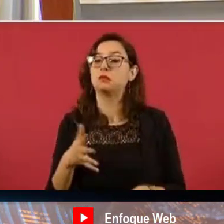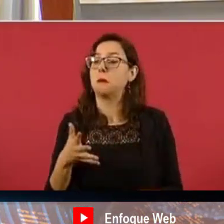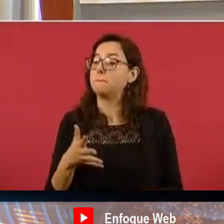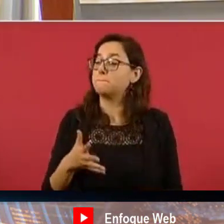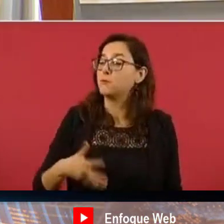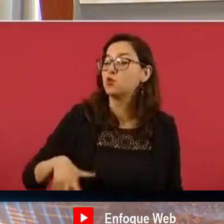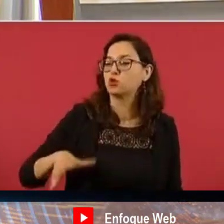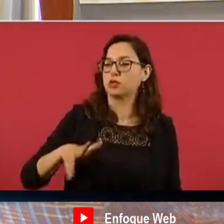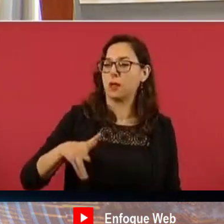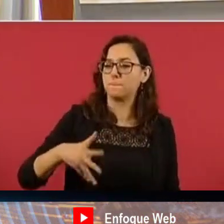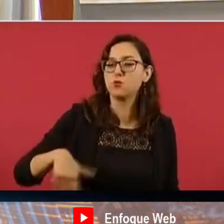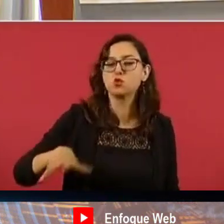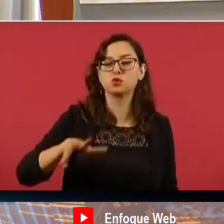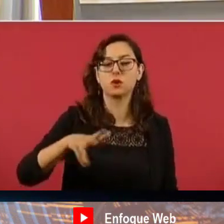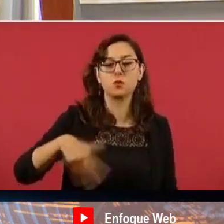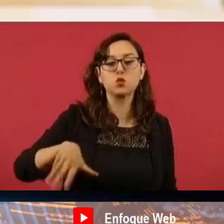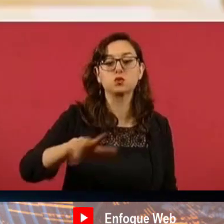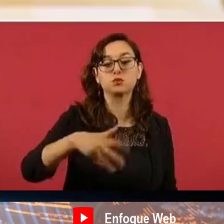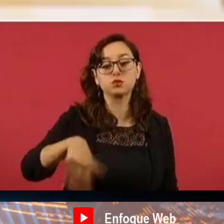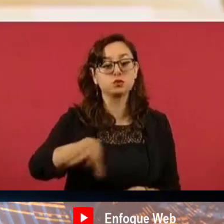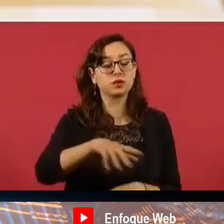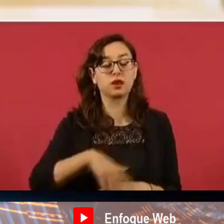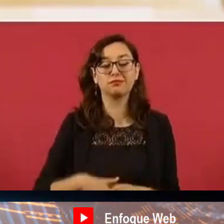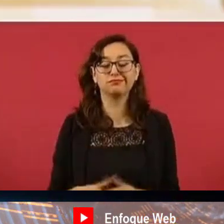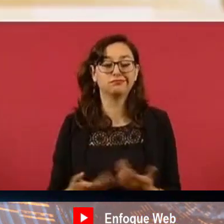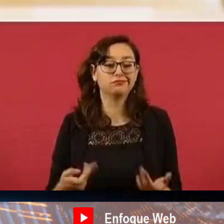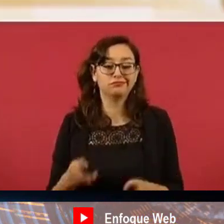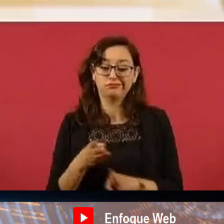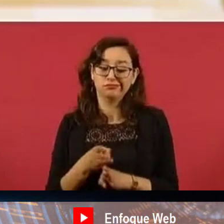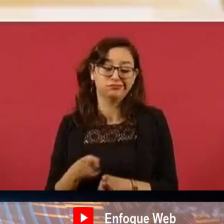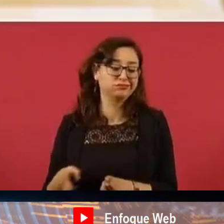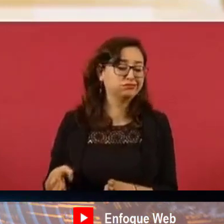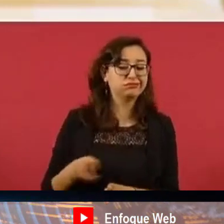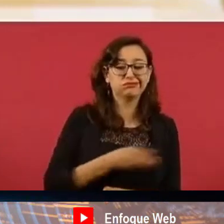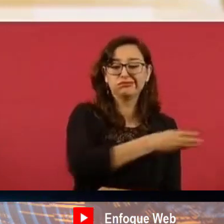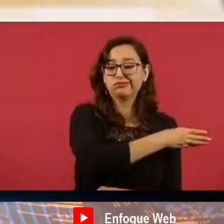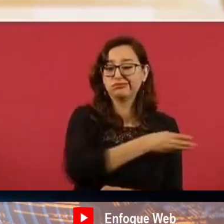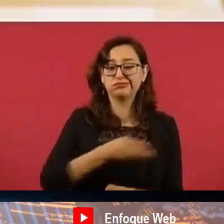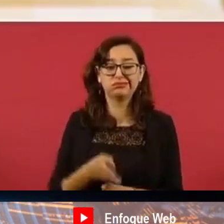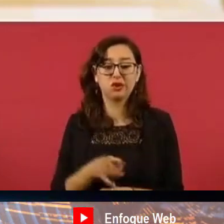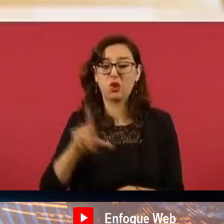Ningún gobierno se había ocupado de los desaparecidos